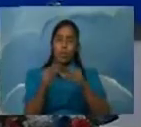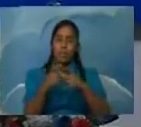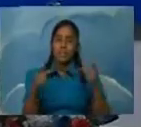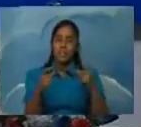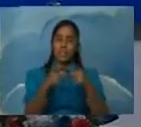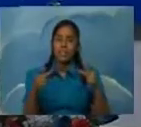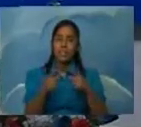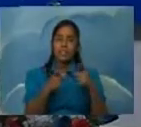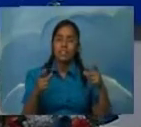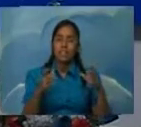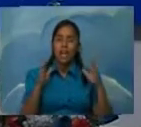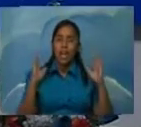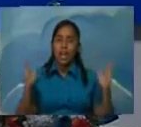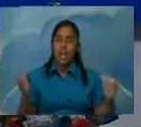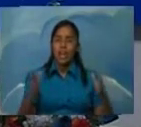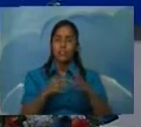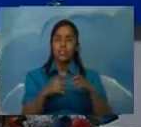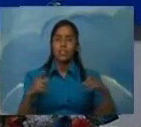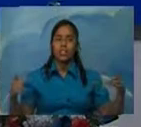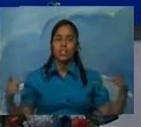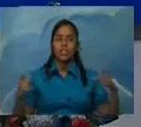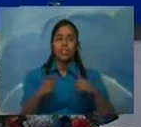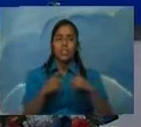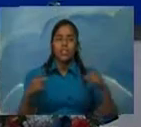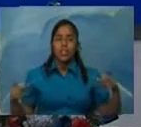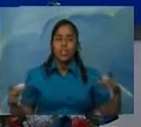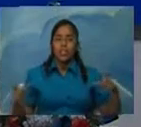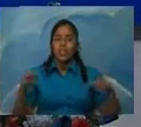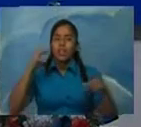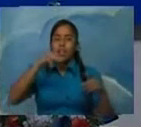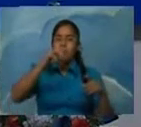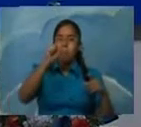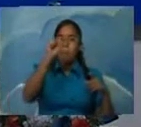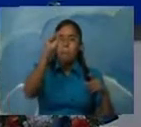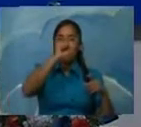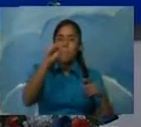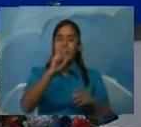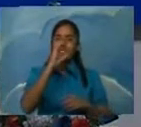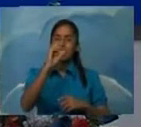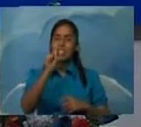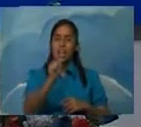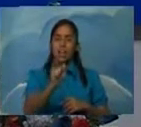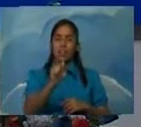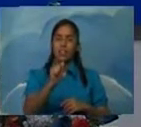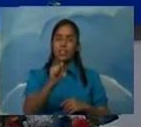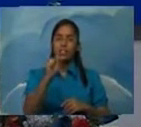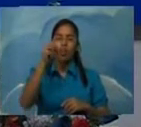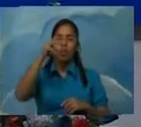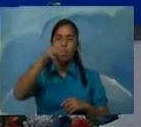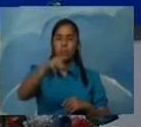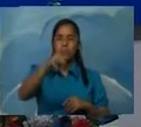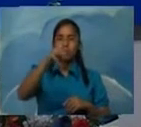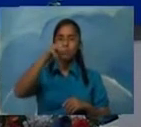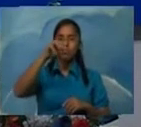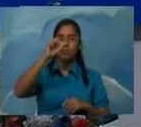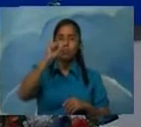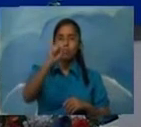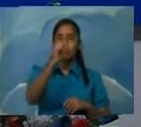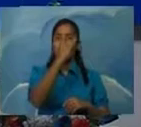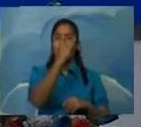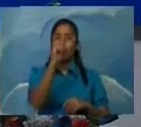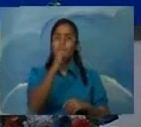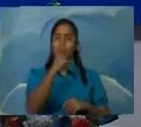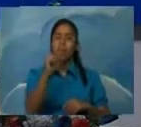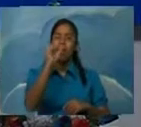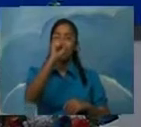Es una galleta grandota así que se llama masá. Masá. Masá con Z. Hermano,